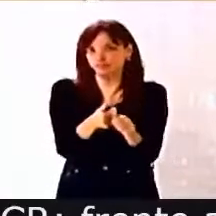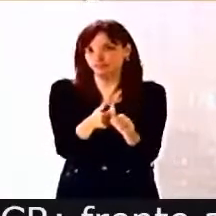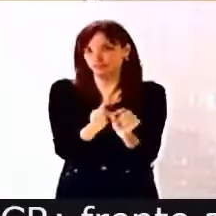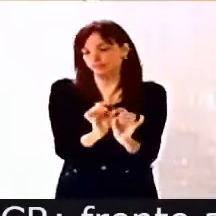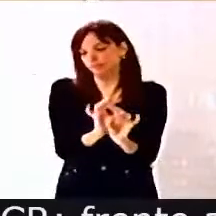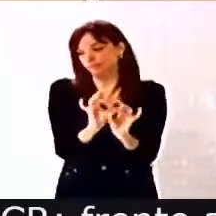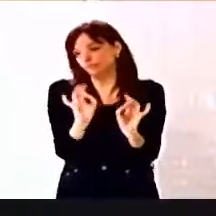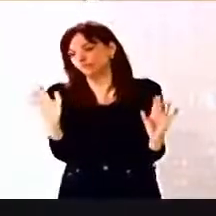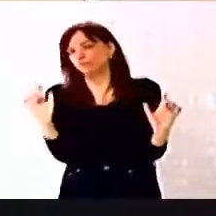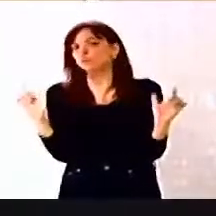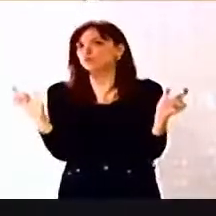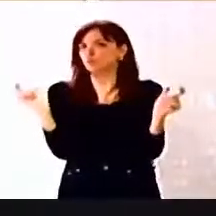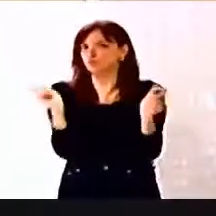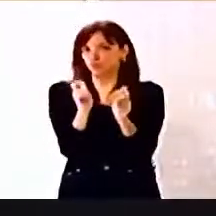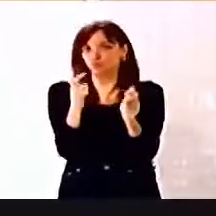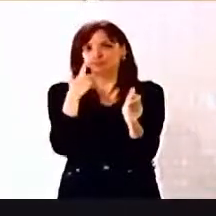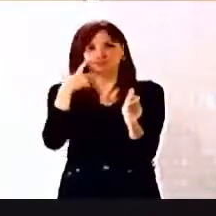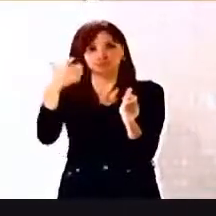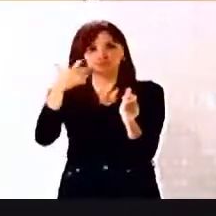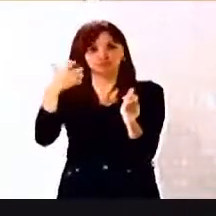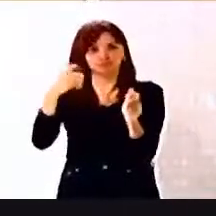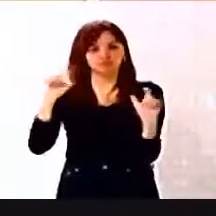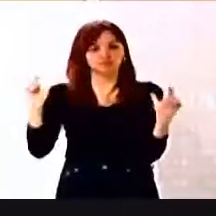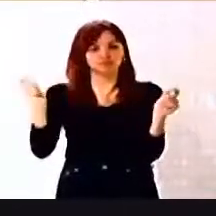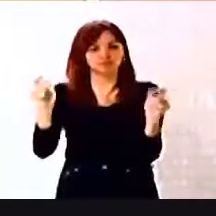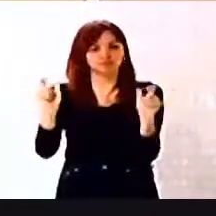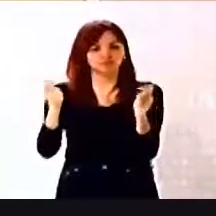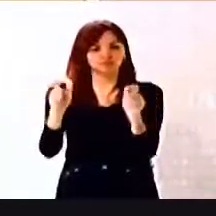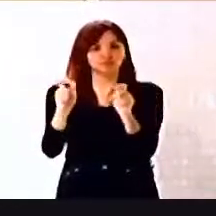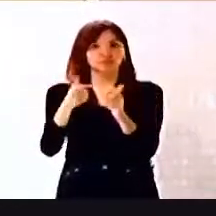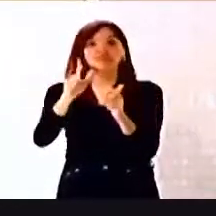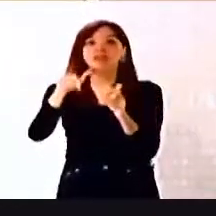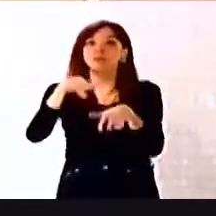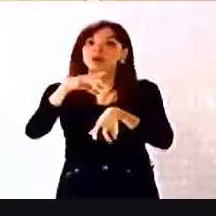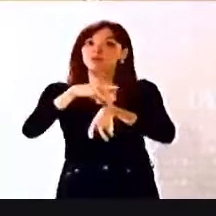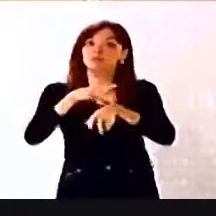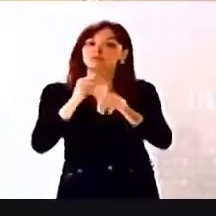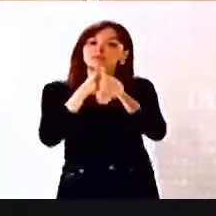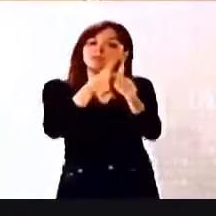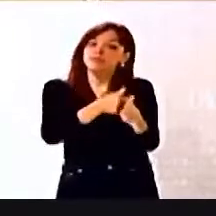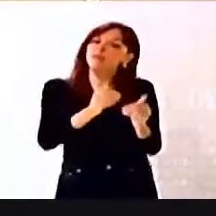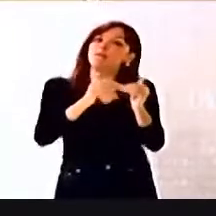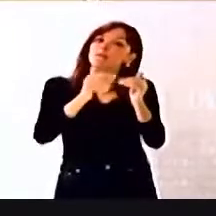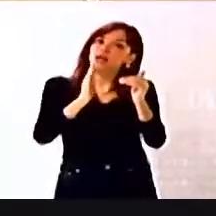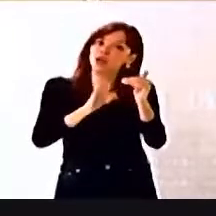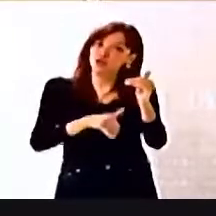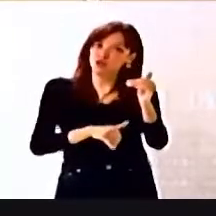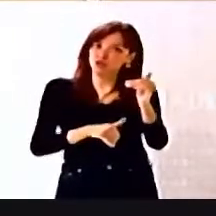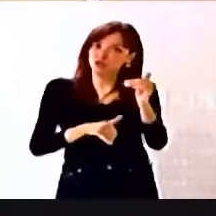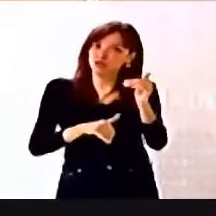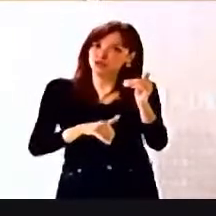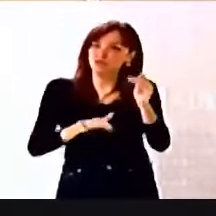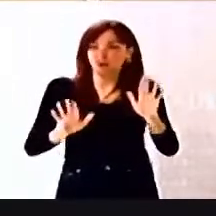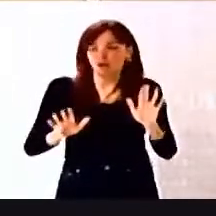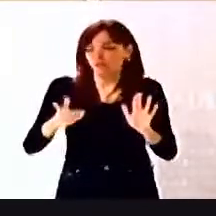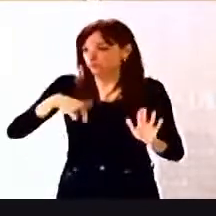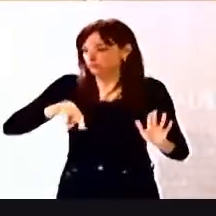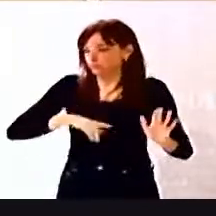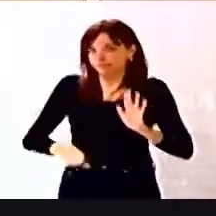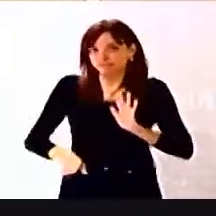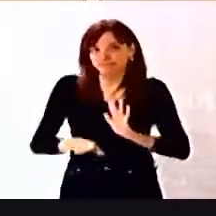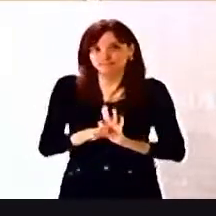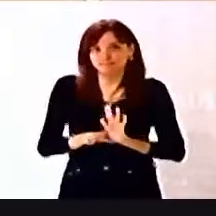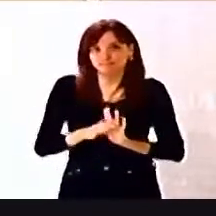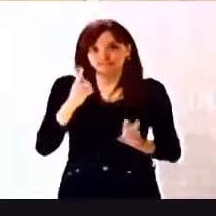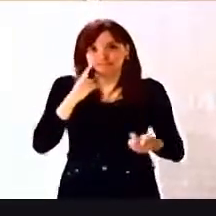Claramente hay una reducción en el número de pacientes en seguimiento también, aunque esto no nos debe permitir bajar la guardia en ningún momento.